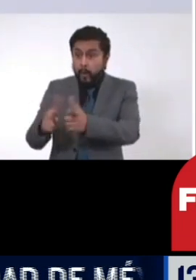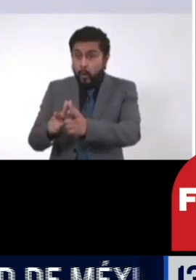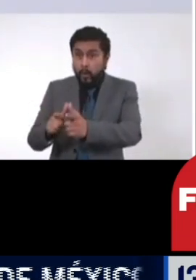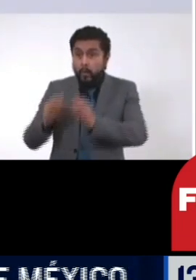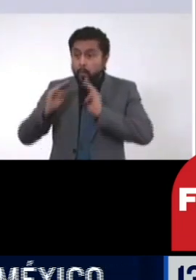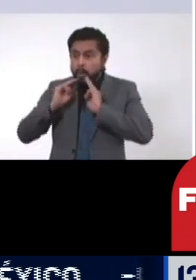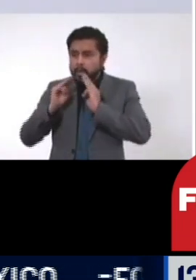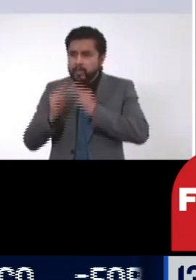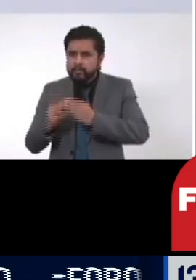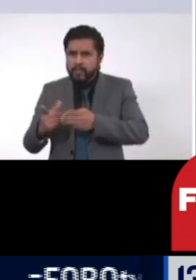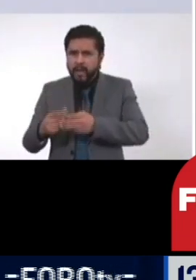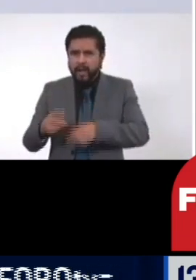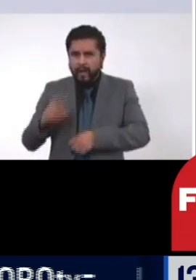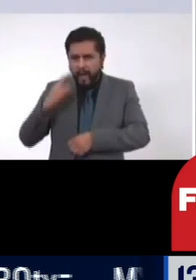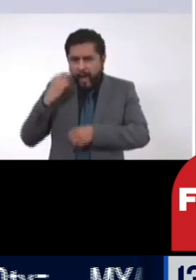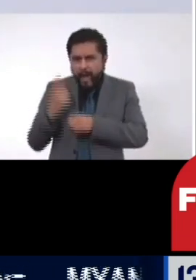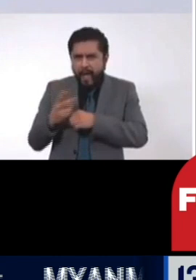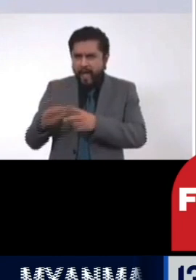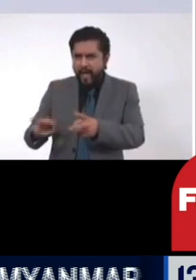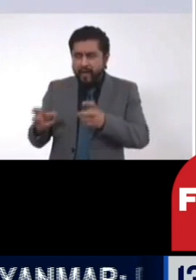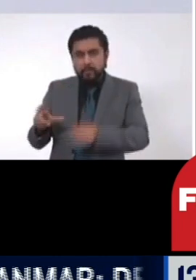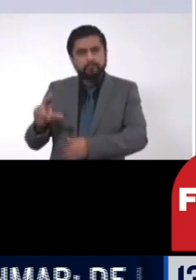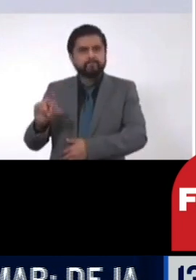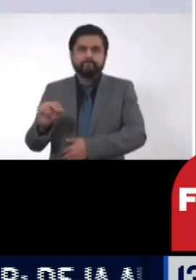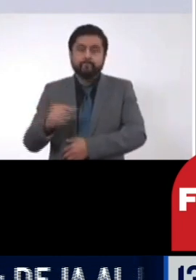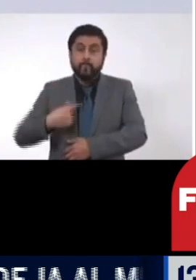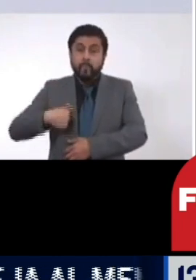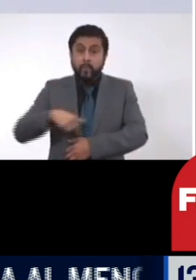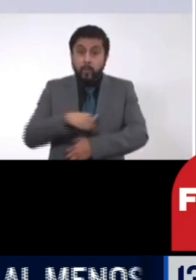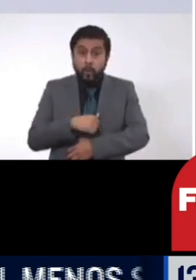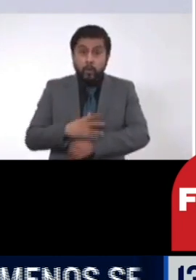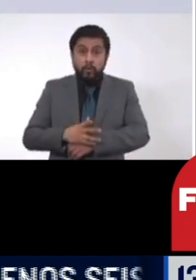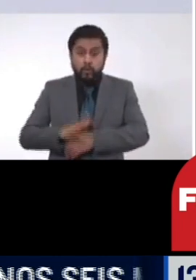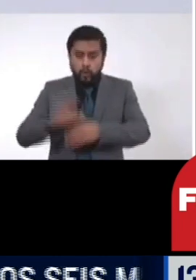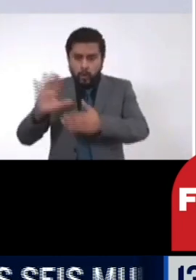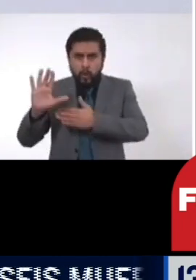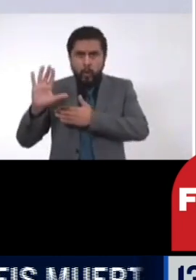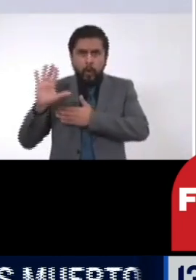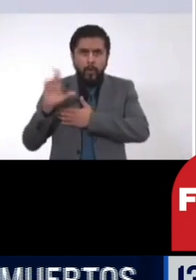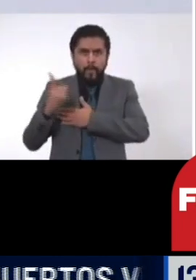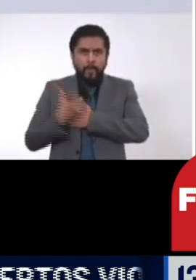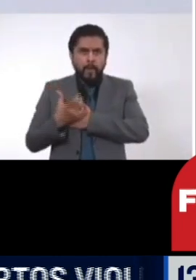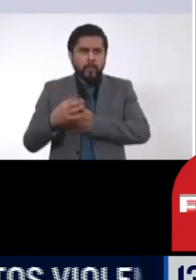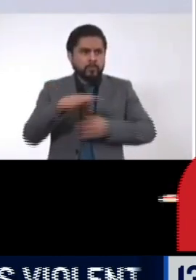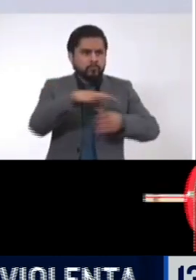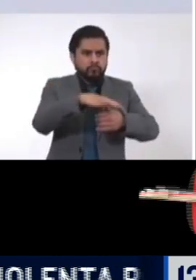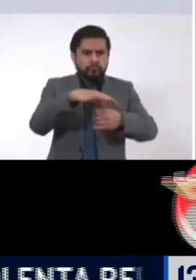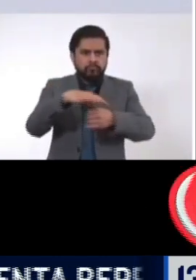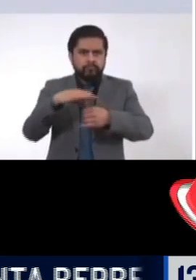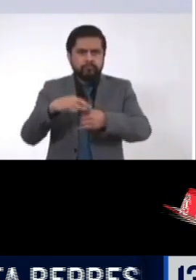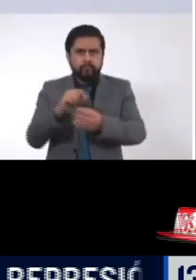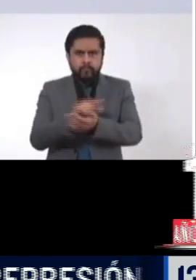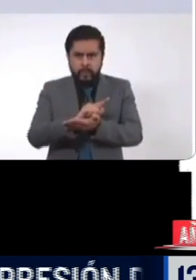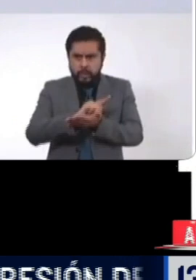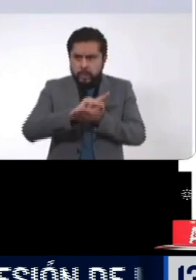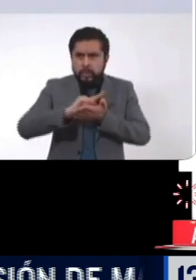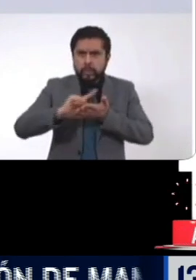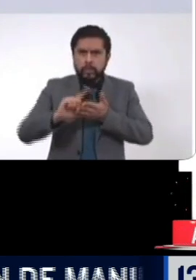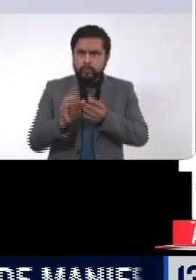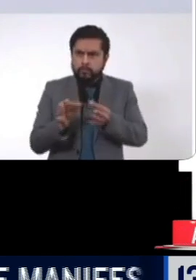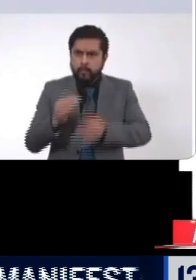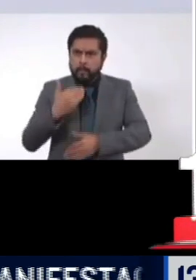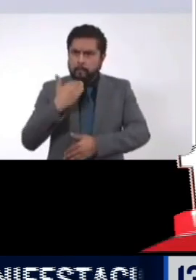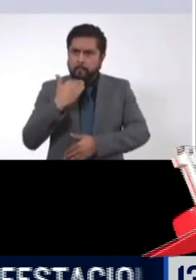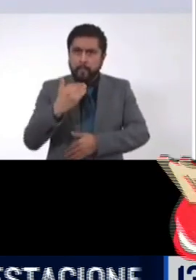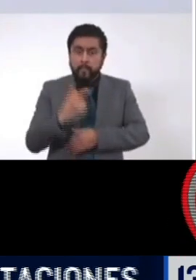mapaches electorales, a evitar el acarreo y el relleno de urnas, la falsificación de